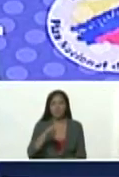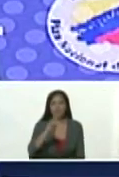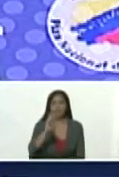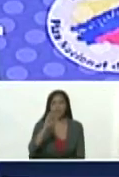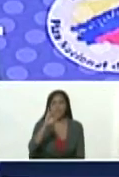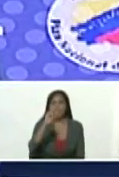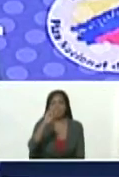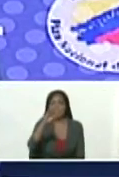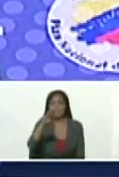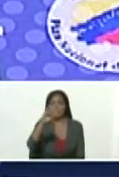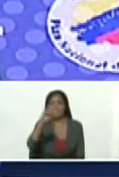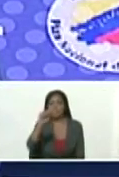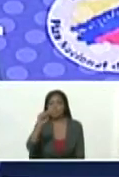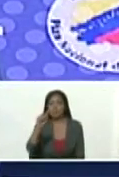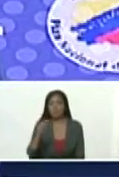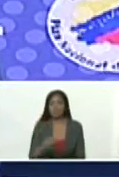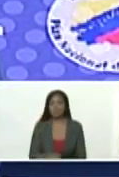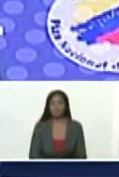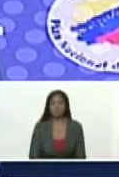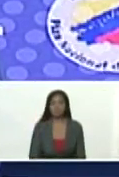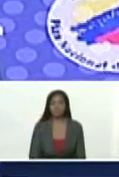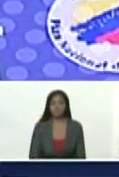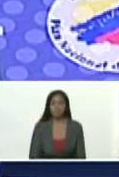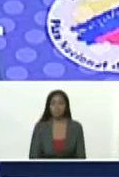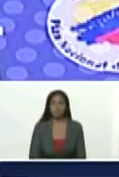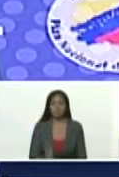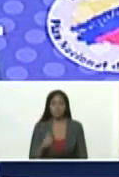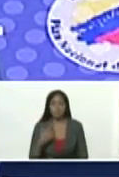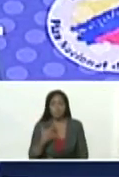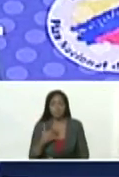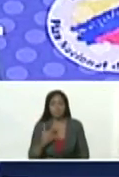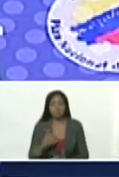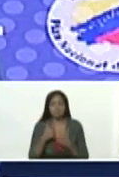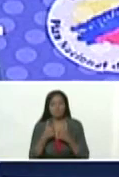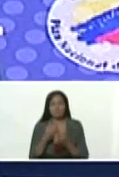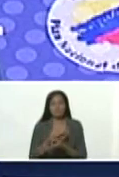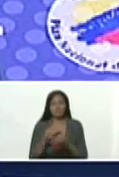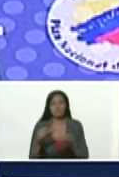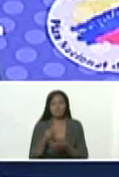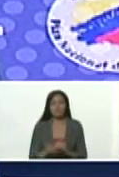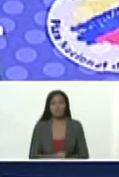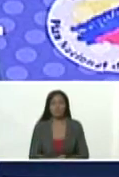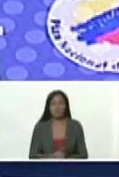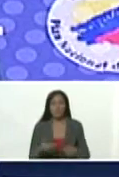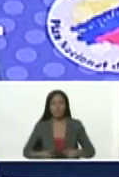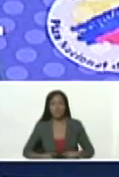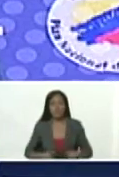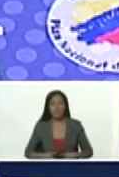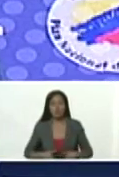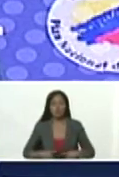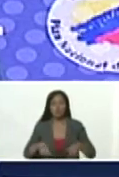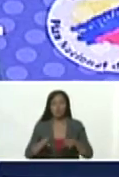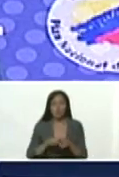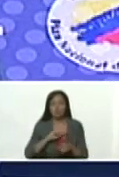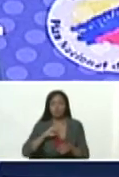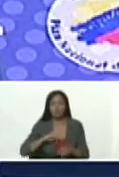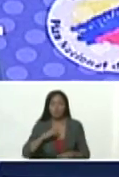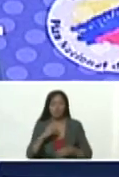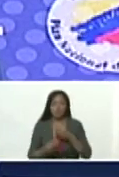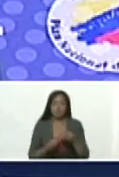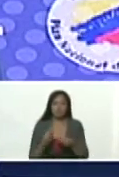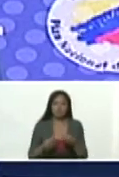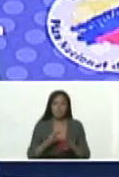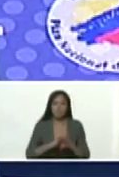¿no? Fíjense ustedes, muy gratificante ver que el esfuerzo, el sacrificio que hacemos,